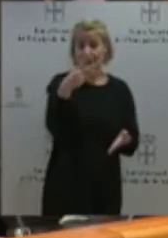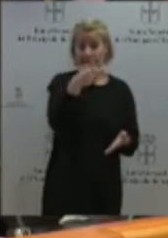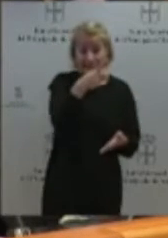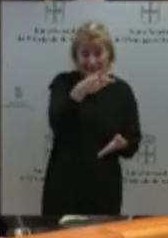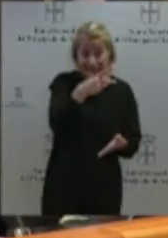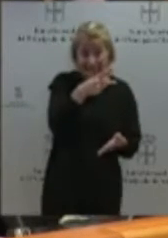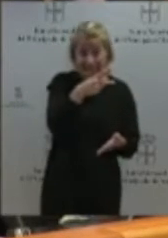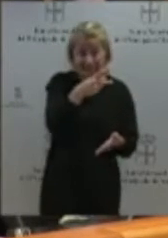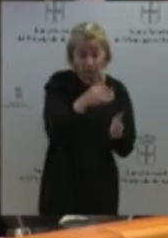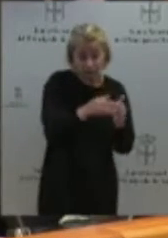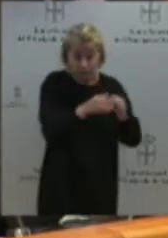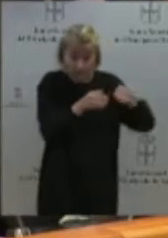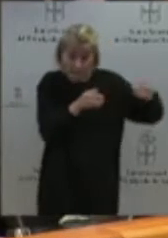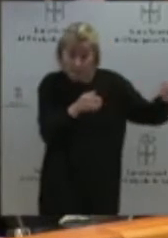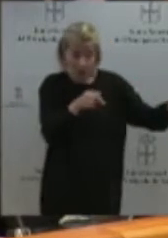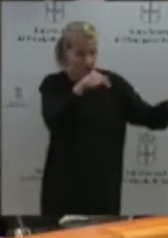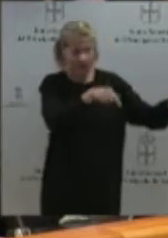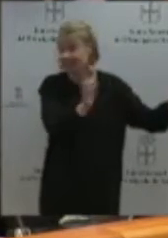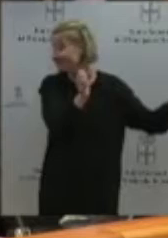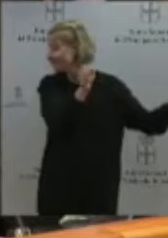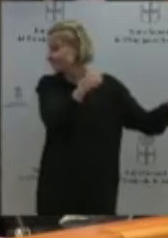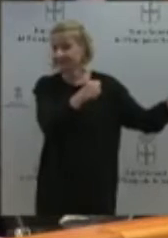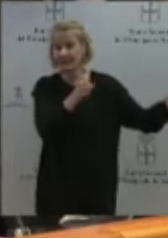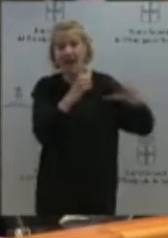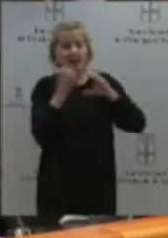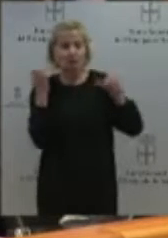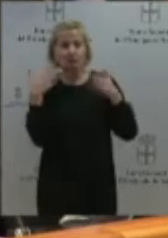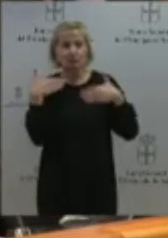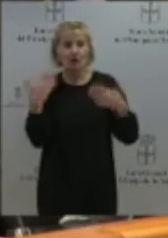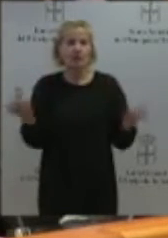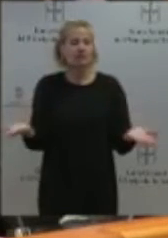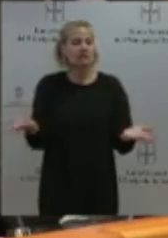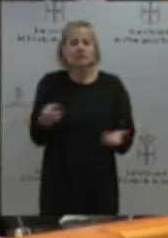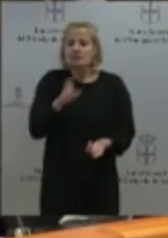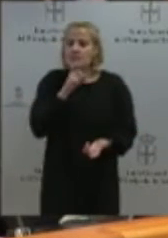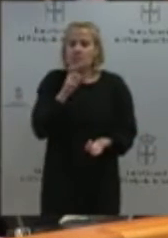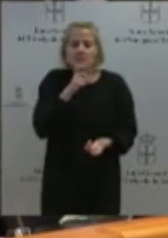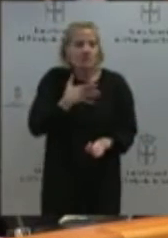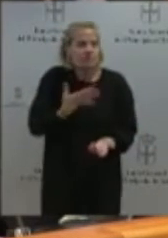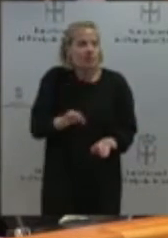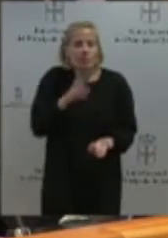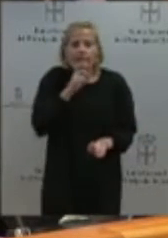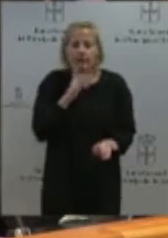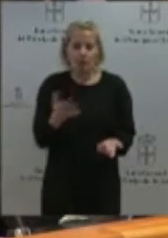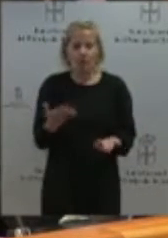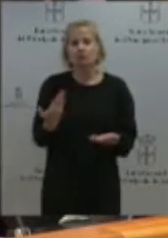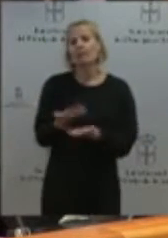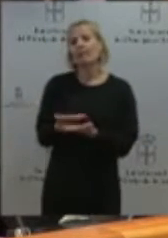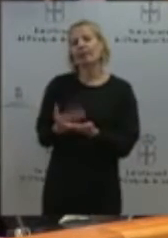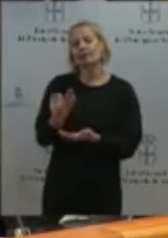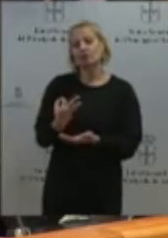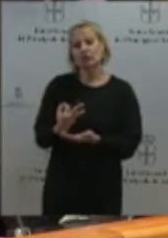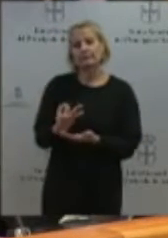¿no? En definitiva, diferentes problemas que hay que solucionar. ¿Qué le pedimos? Le pedimos que hagamos un